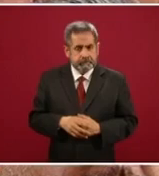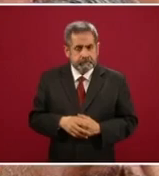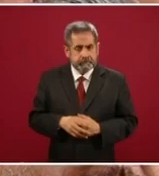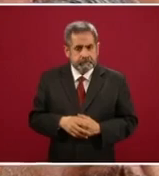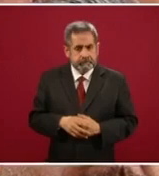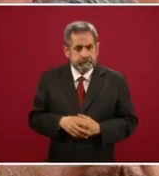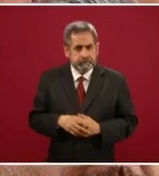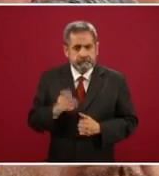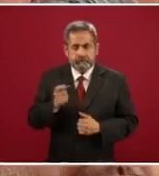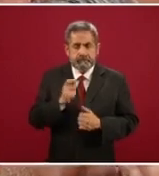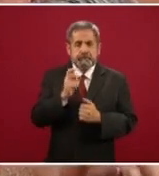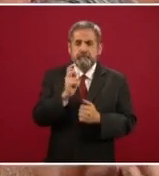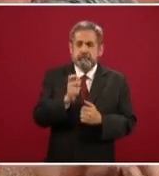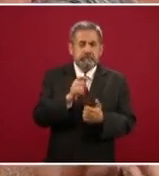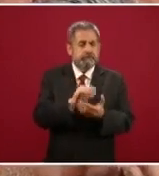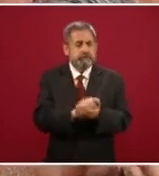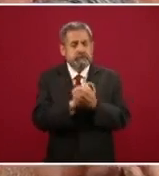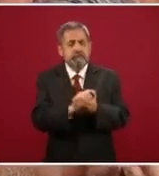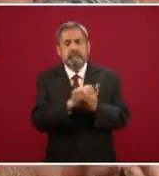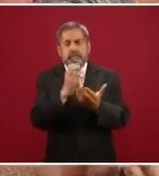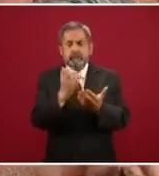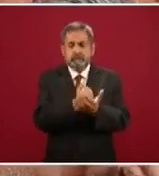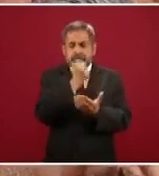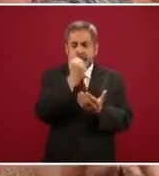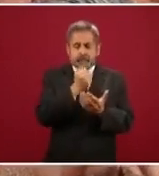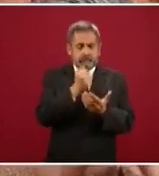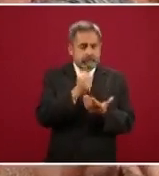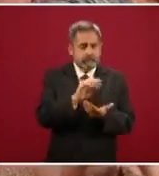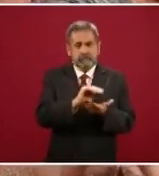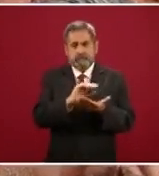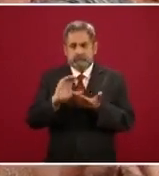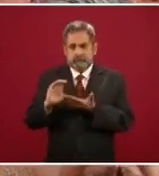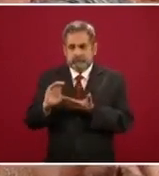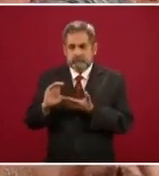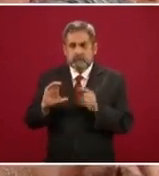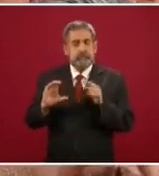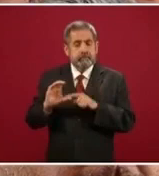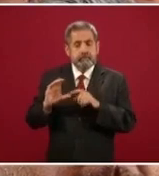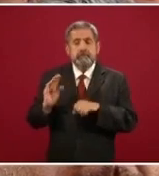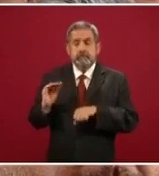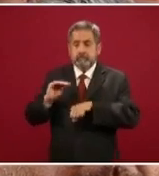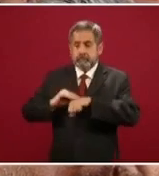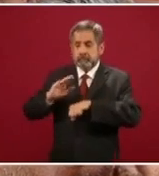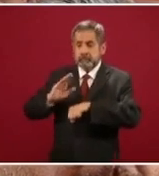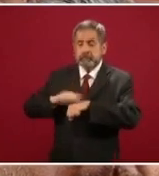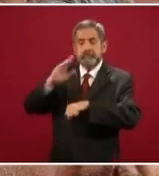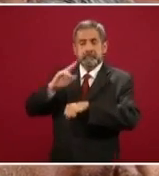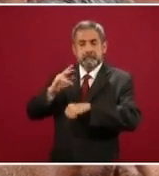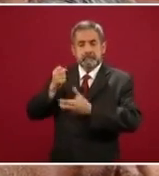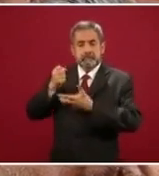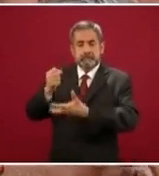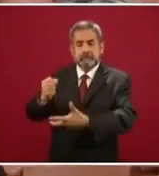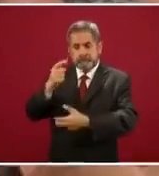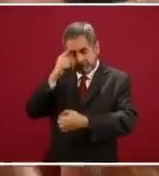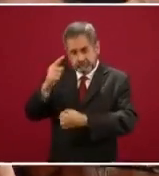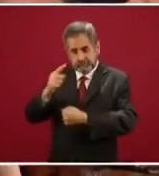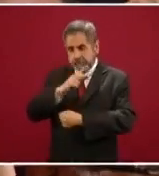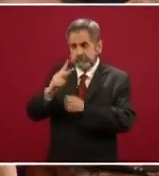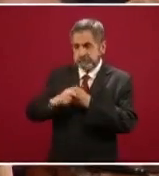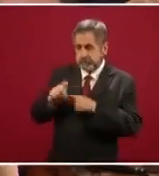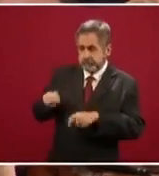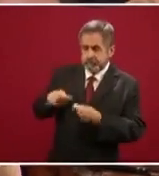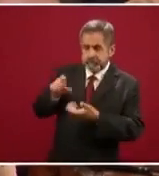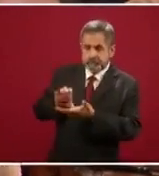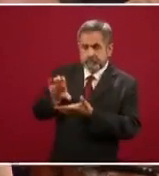las rifas y de todo esto, que se aumente el presupuesto del FAIS, porque ahí